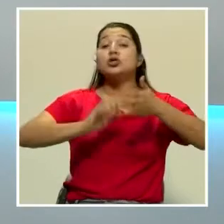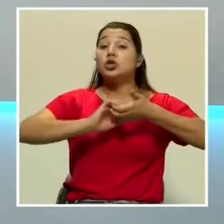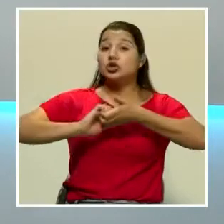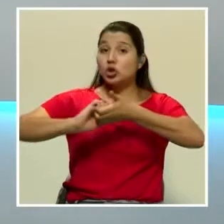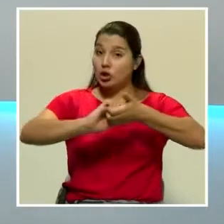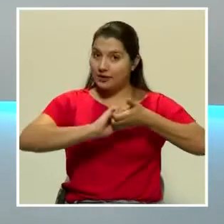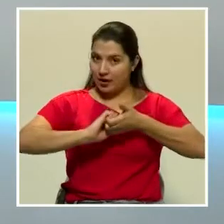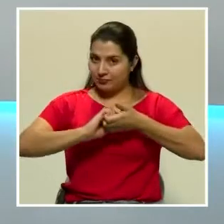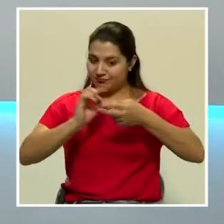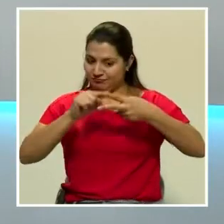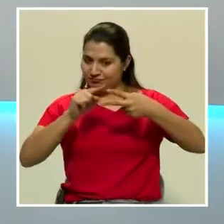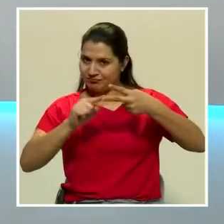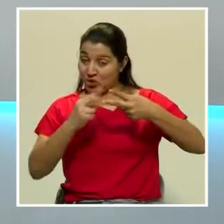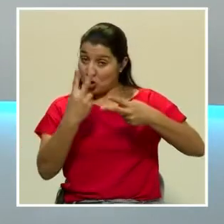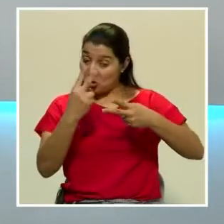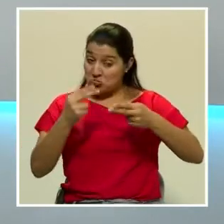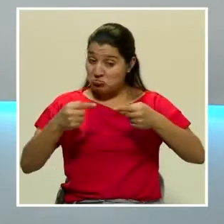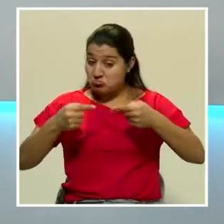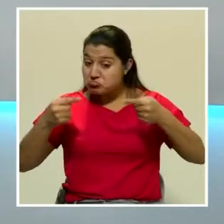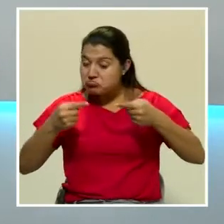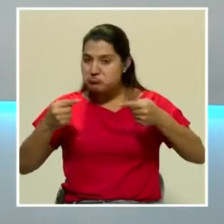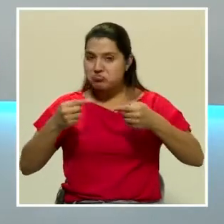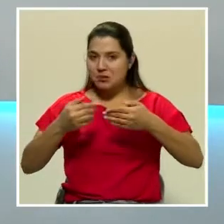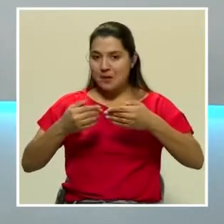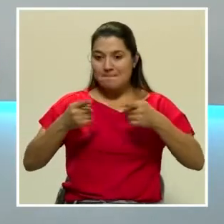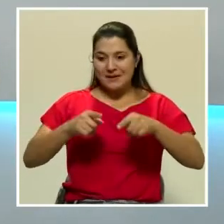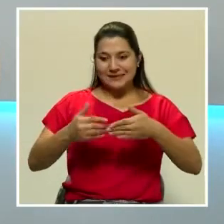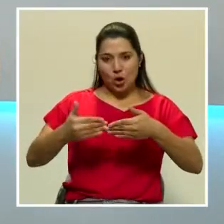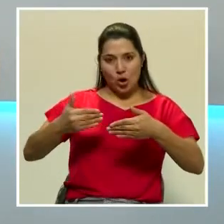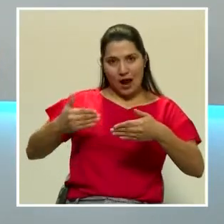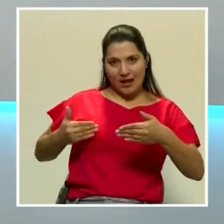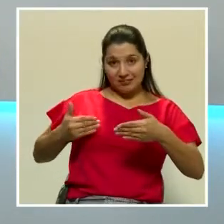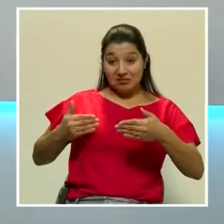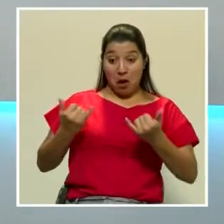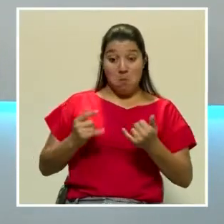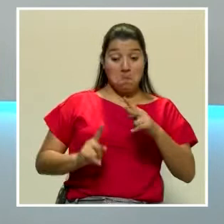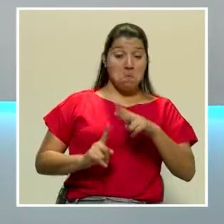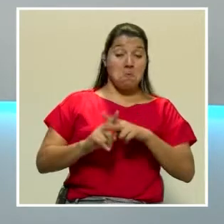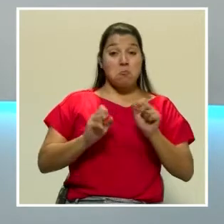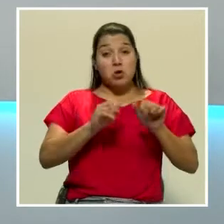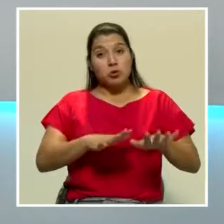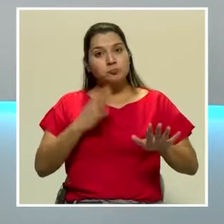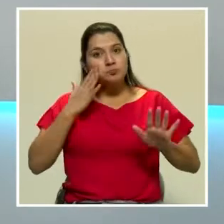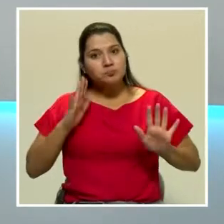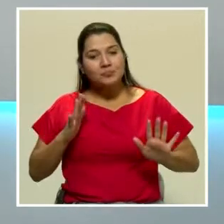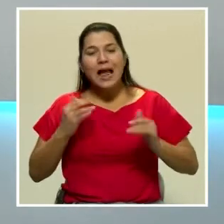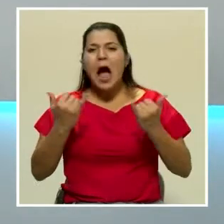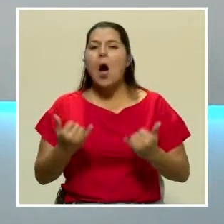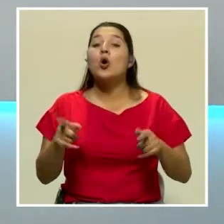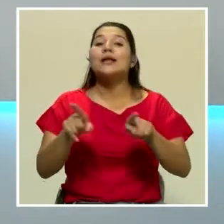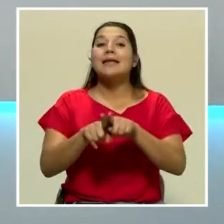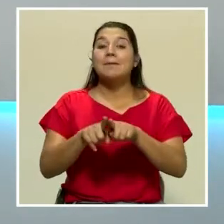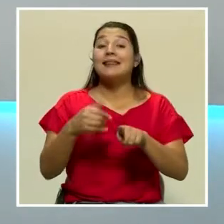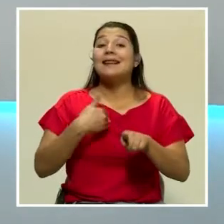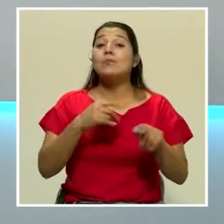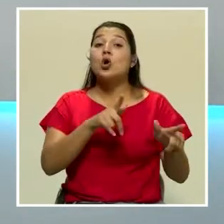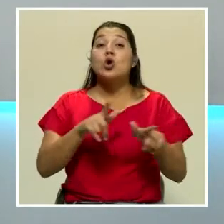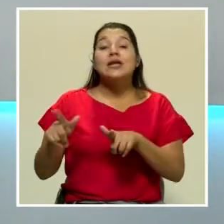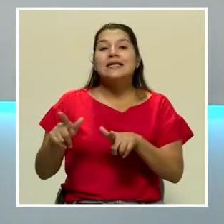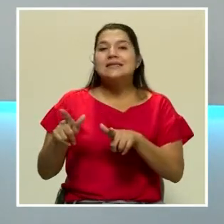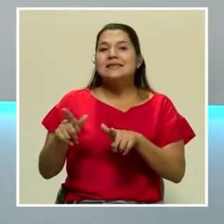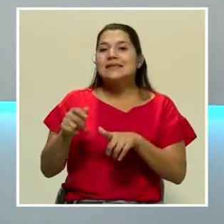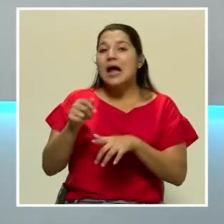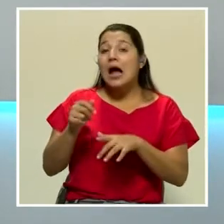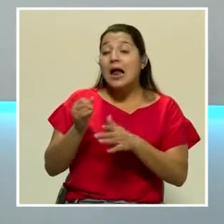de los antecedentes que se han dado en torno a la renuncia del señor Chávez. También tenemos ya lista la nota que realizó nuestra